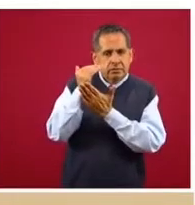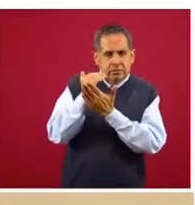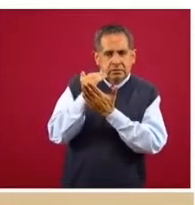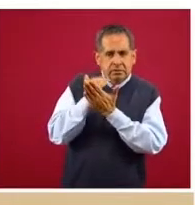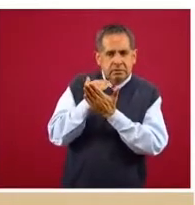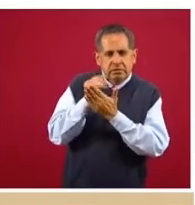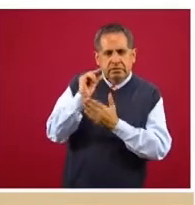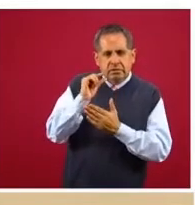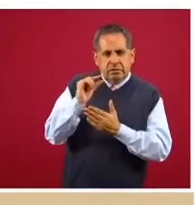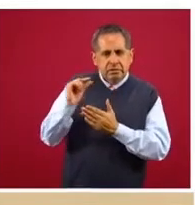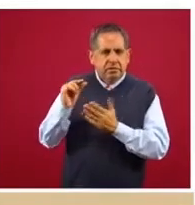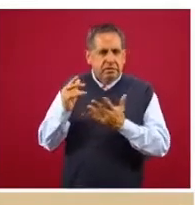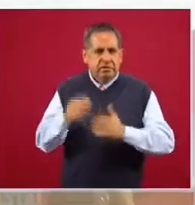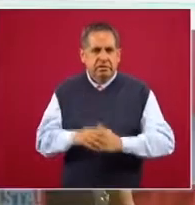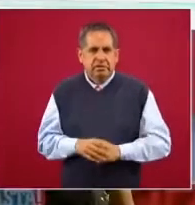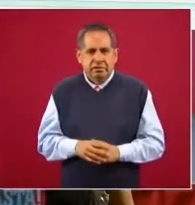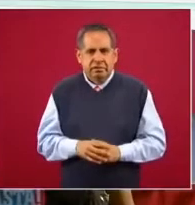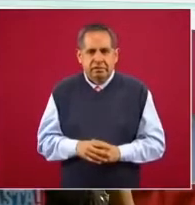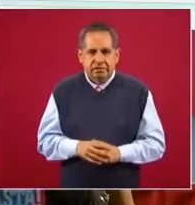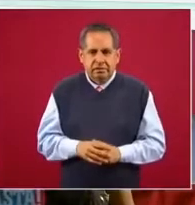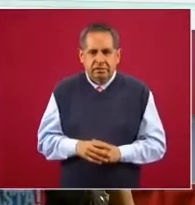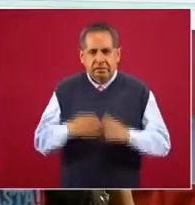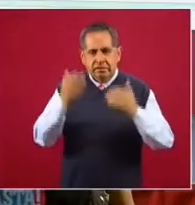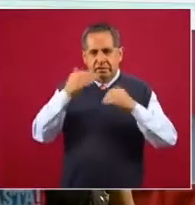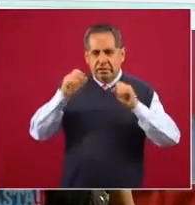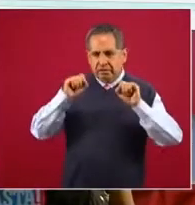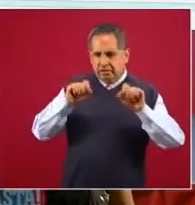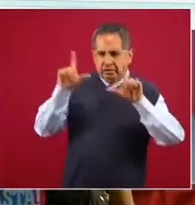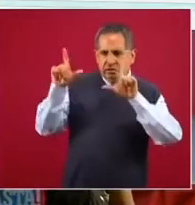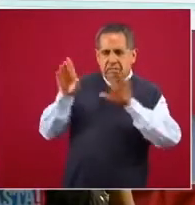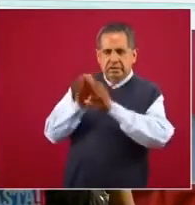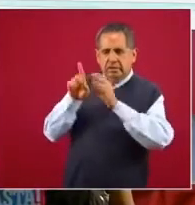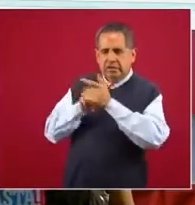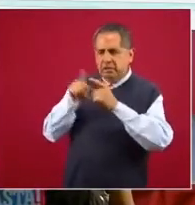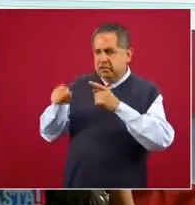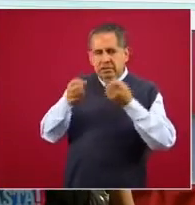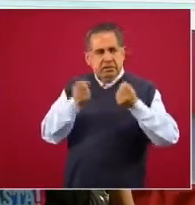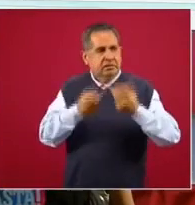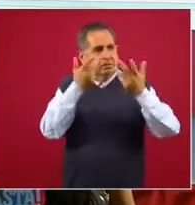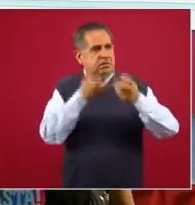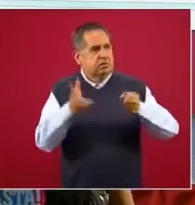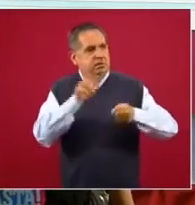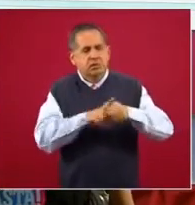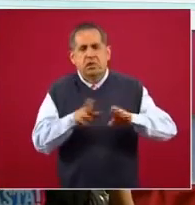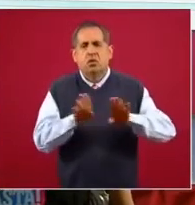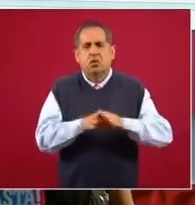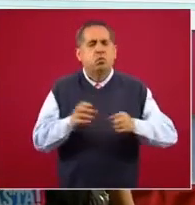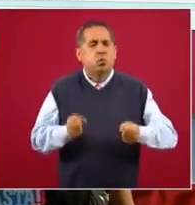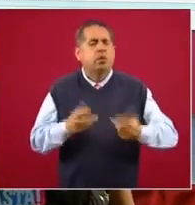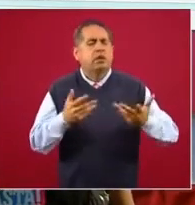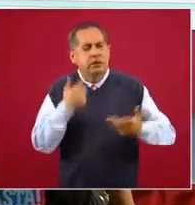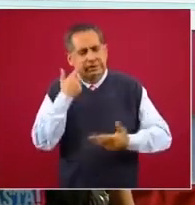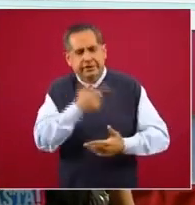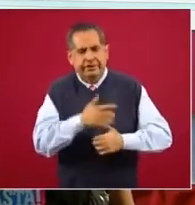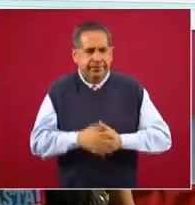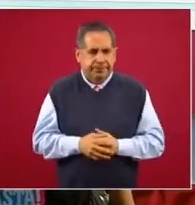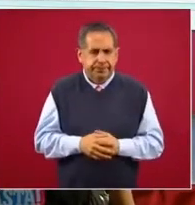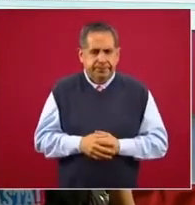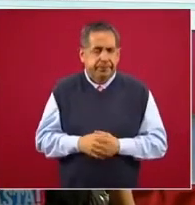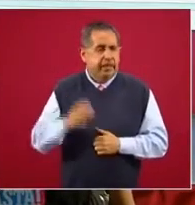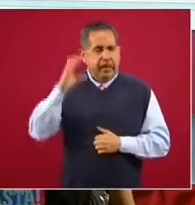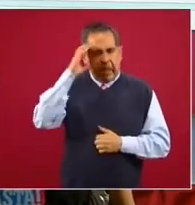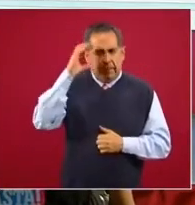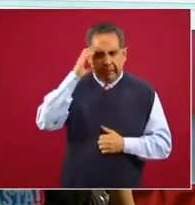descendente. Ahora sí, pasemos a las diapositivas de la ocupación hospitalaria. Aquí tenemos las de